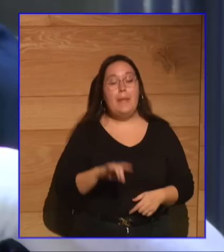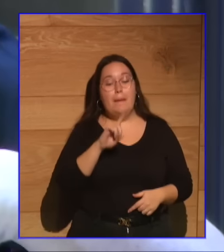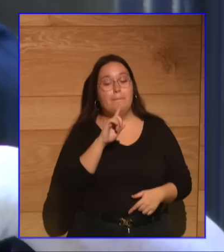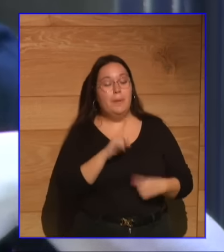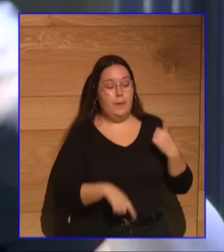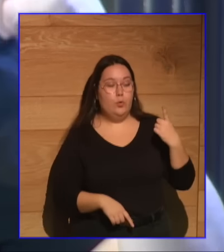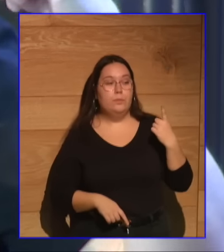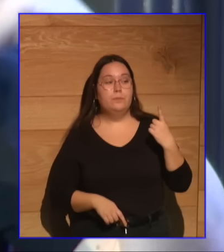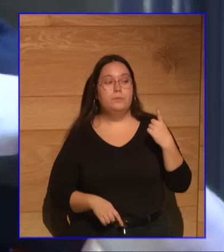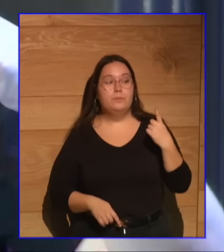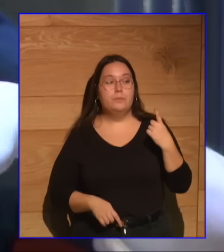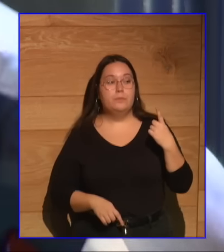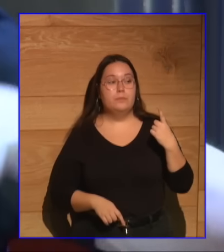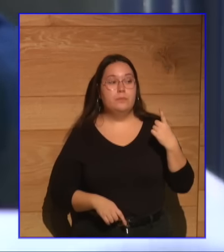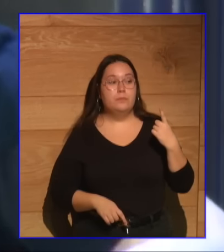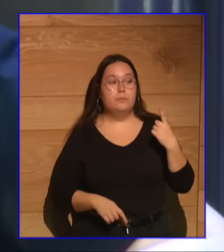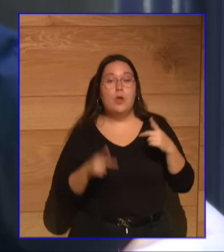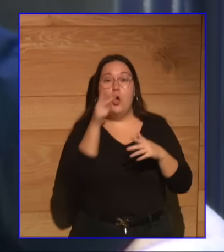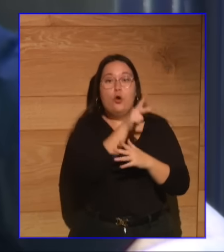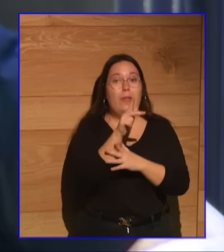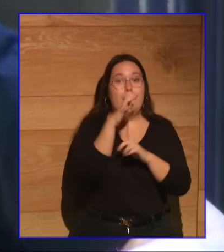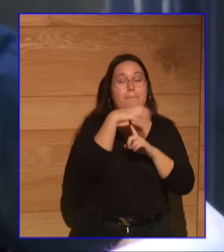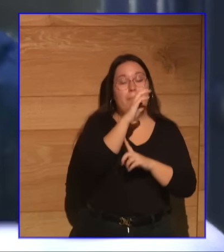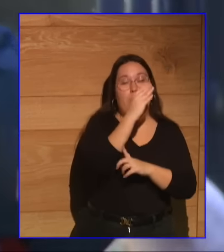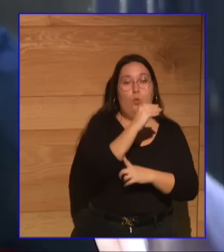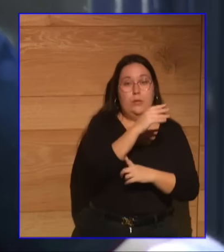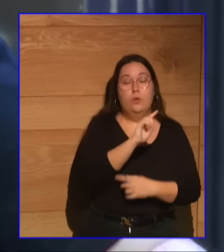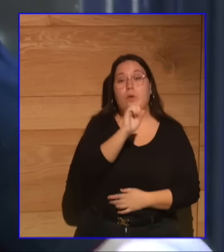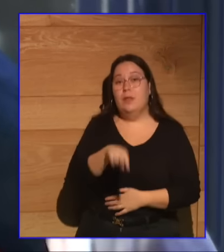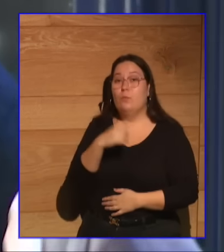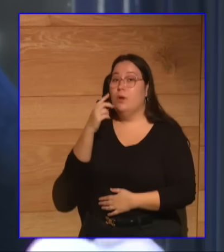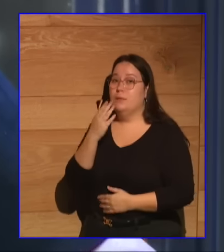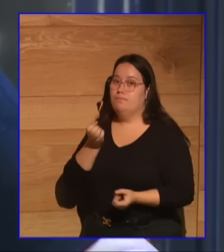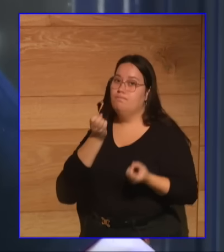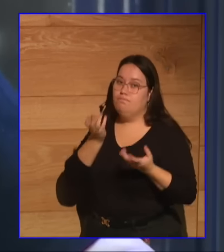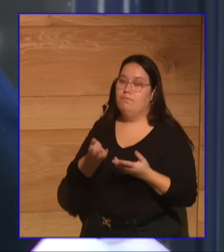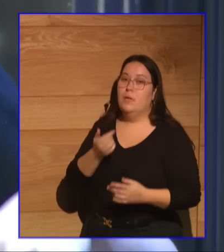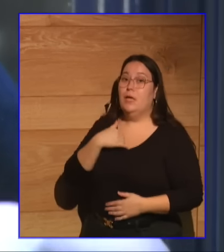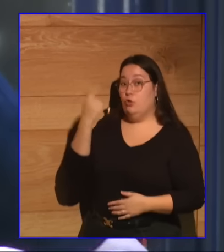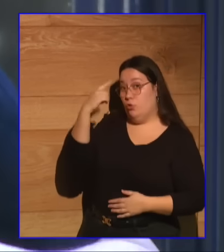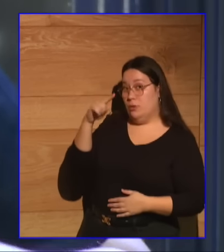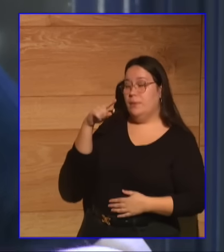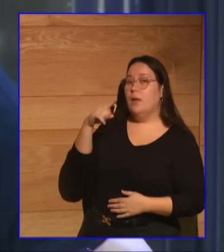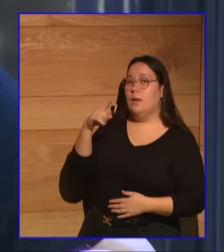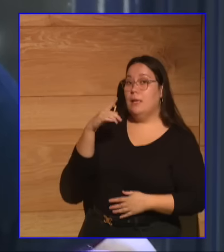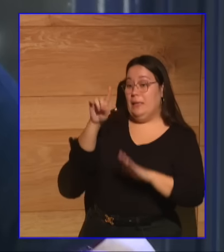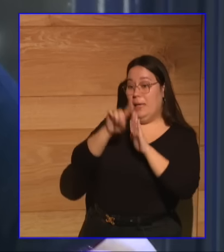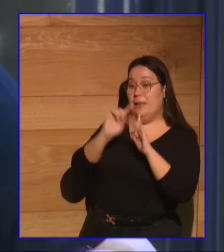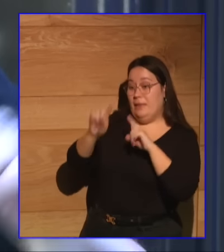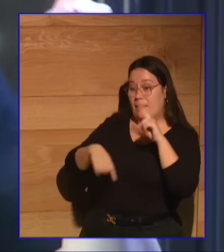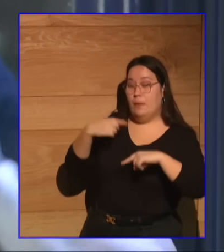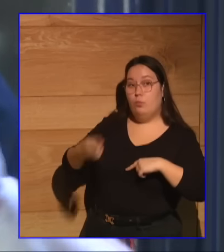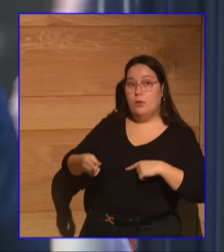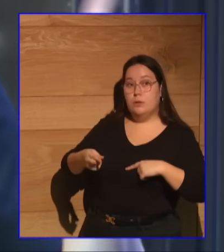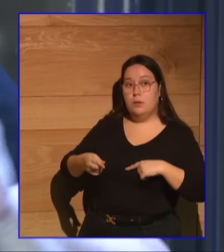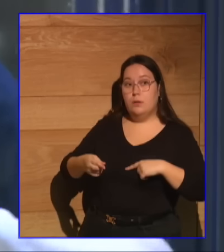Primero tienes que rodar Parque Jurásico. Y luego le confesó, es que yo sabía que después de hacer la lista de Schindler